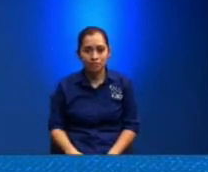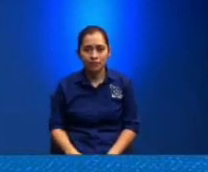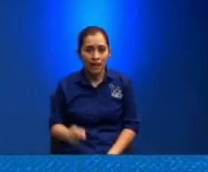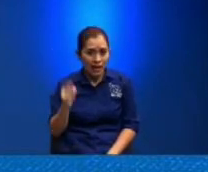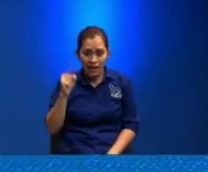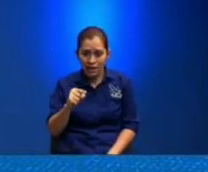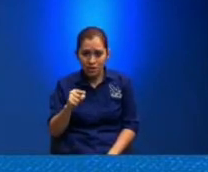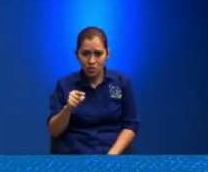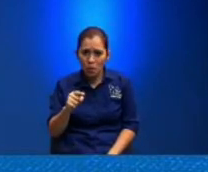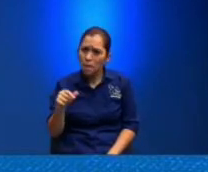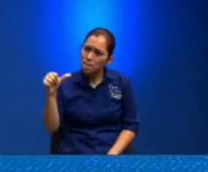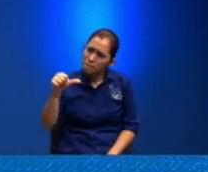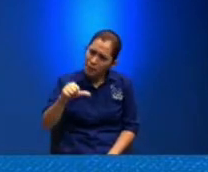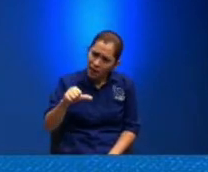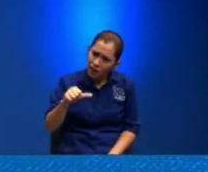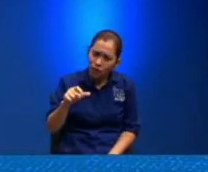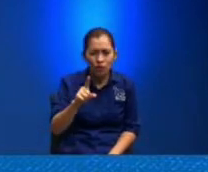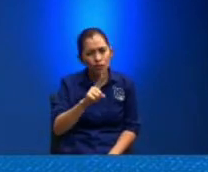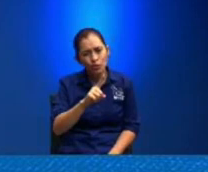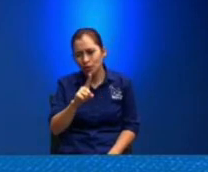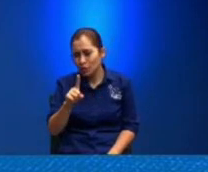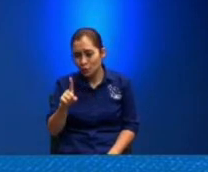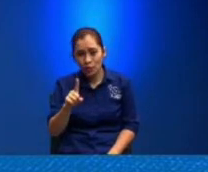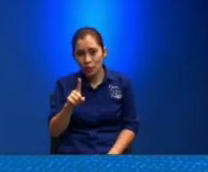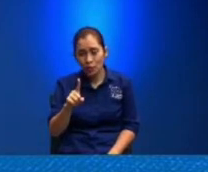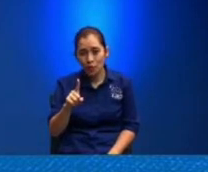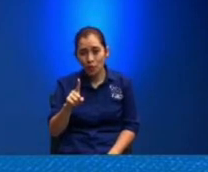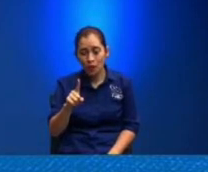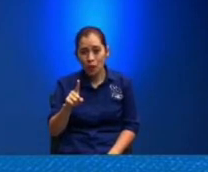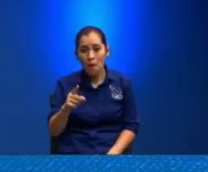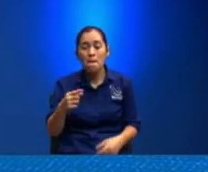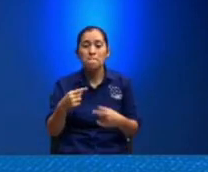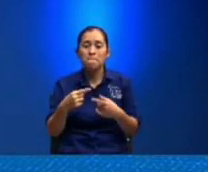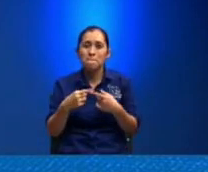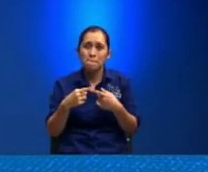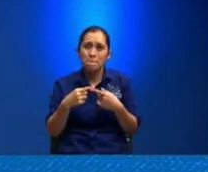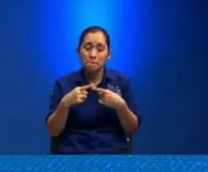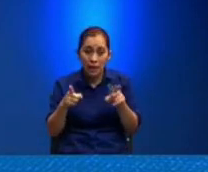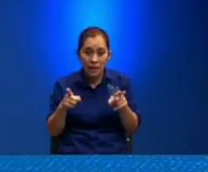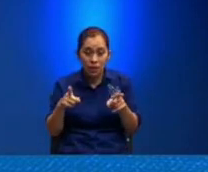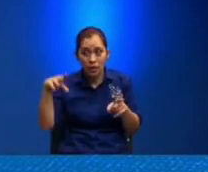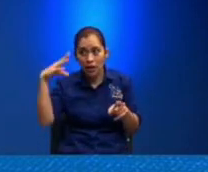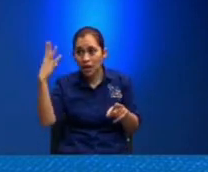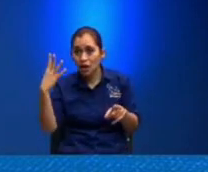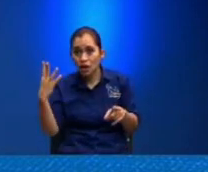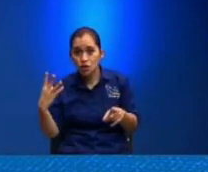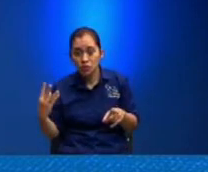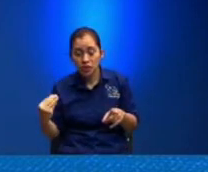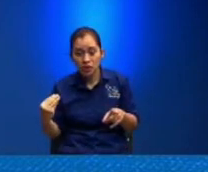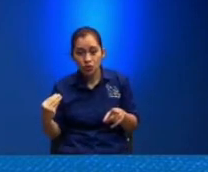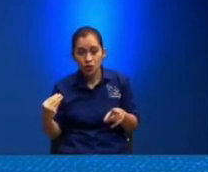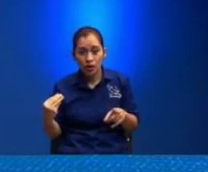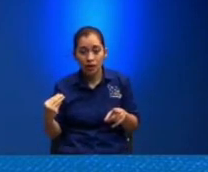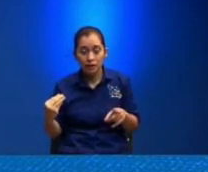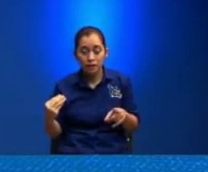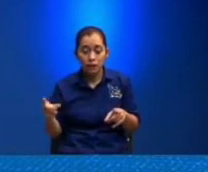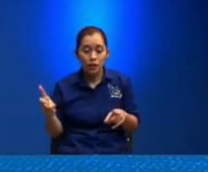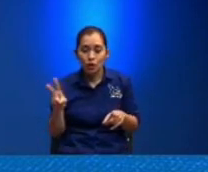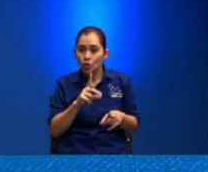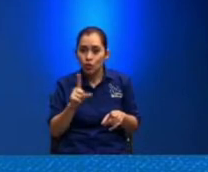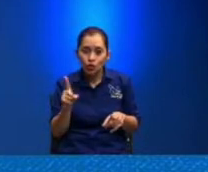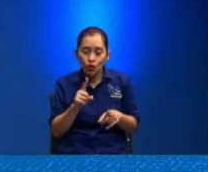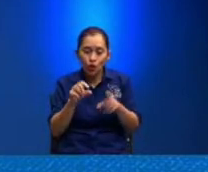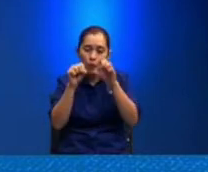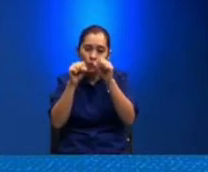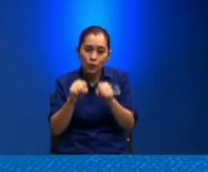malo en el sentido literal físico pero en lo espiritual no podemos estar anhelando como los israelitas que salieron de egipto los